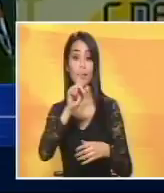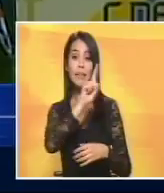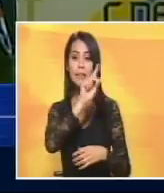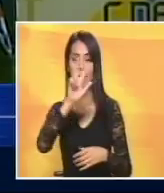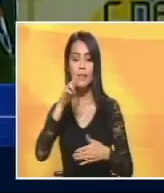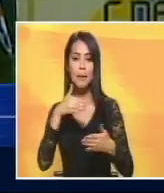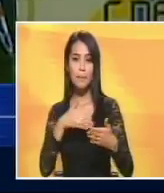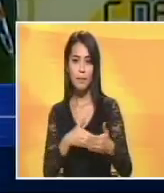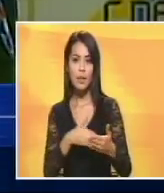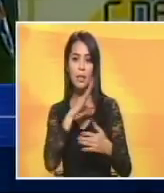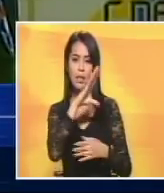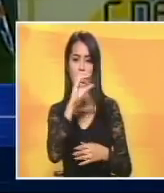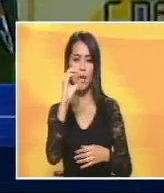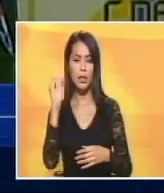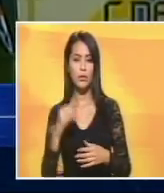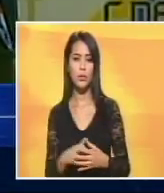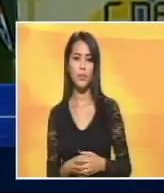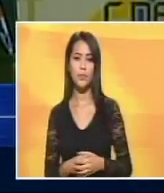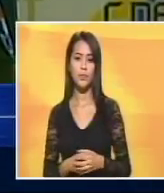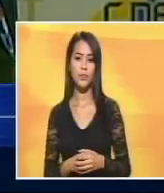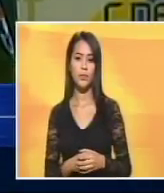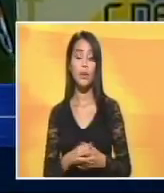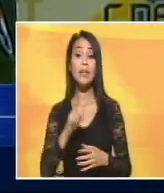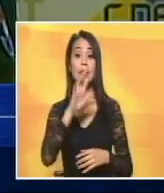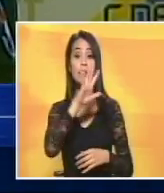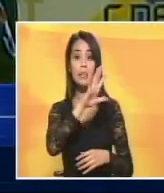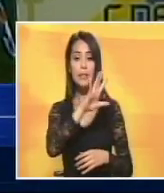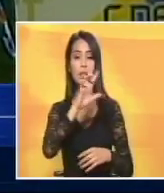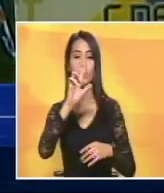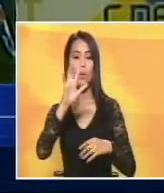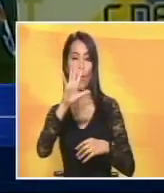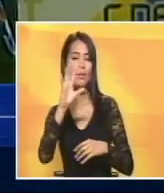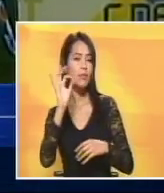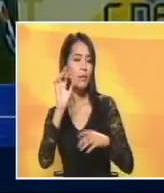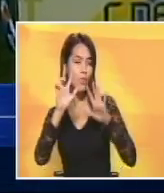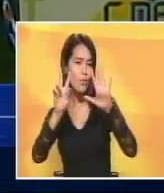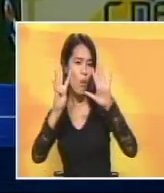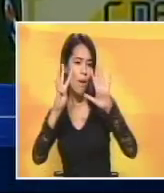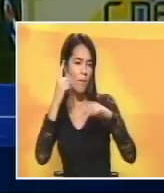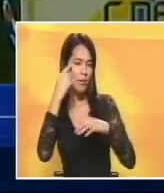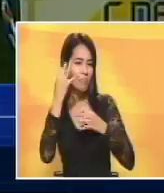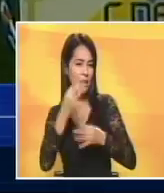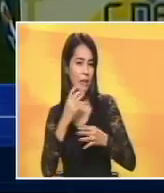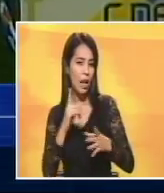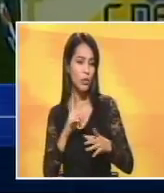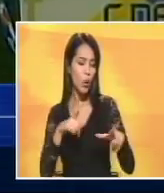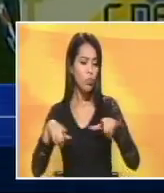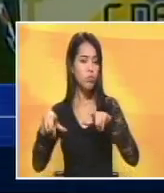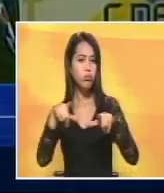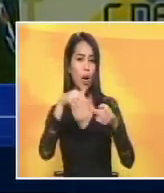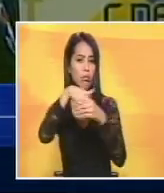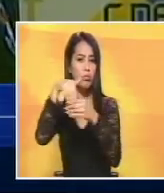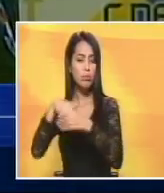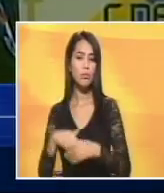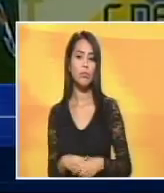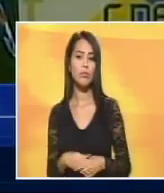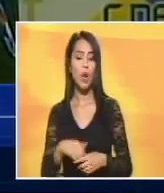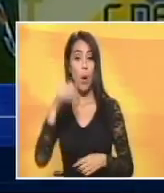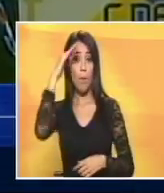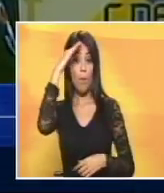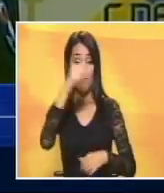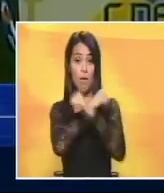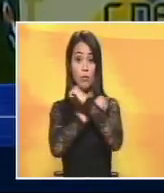13.500 centros electorales, 13.559 para ser exacto, han sido ocupados por la Fuerza Armada